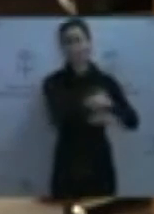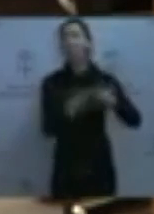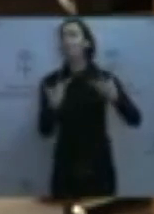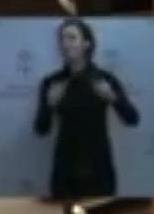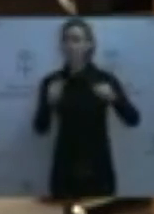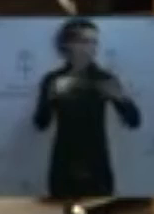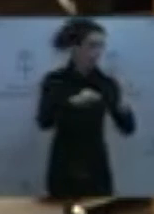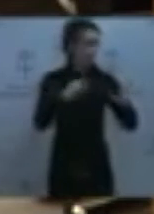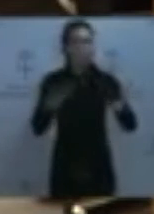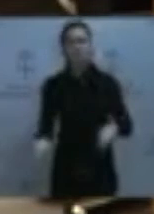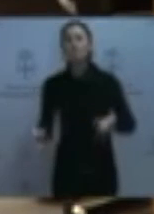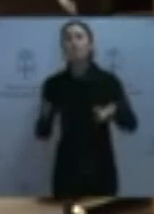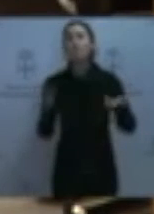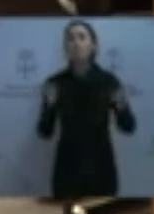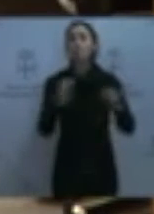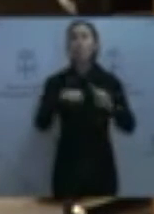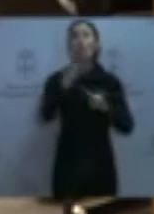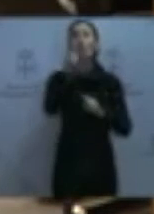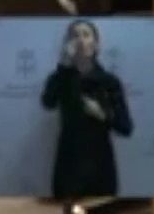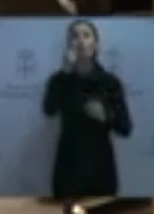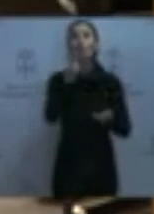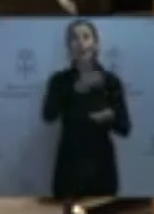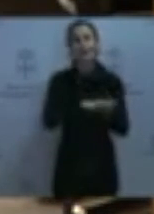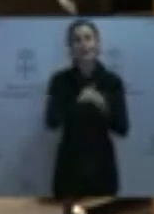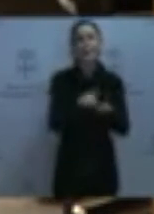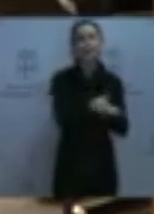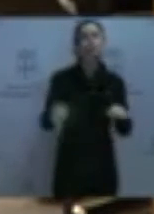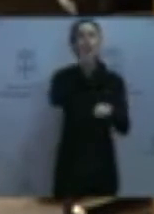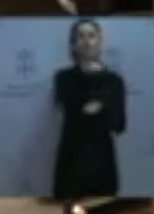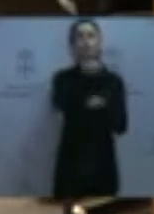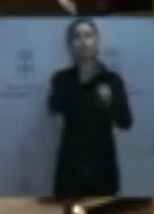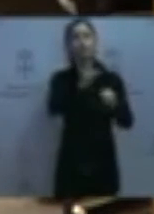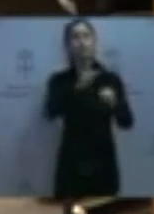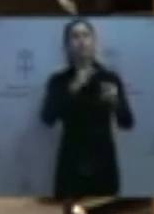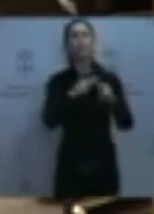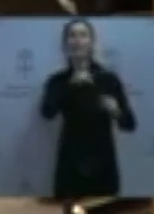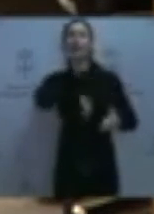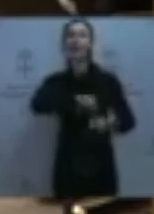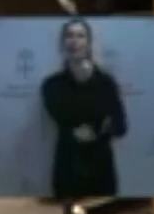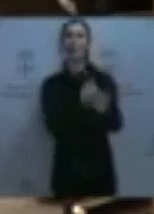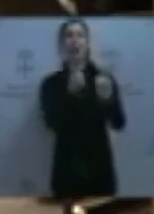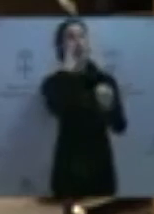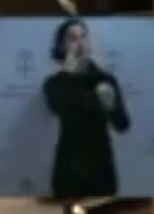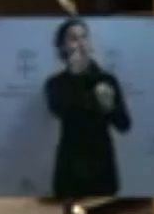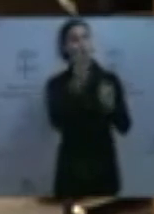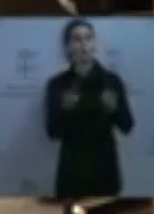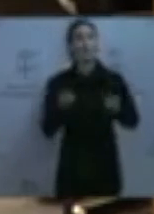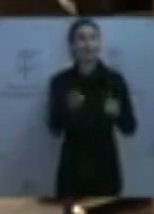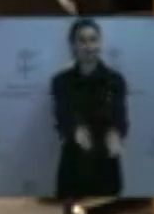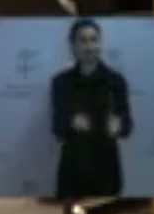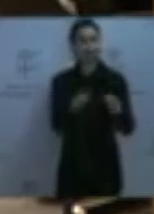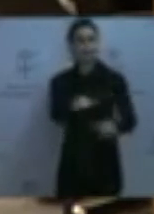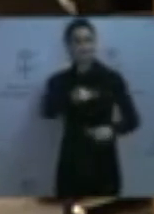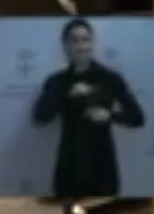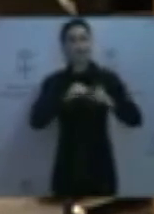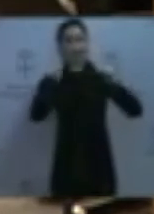termino. La próxima vez que quiera hablar de superioridad política, ética y económica, piense en los datos del desempleo, en la brecha salarial, en